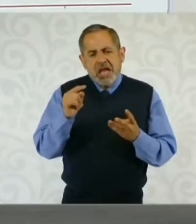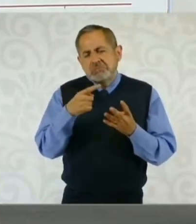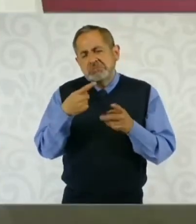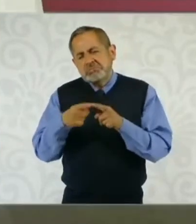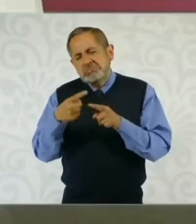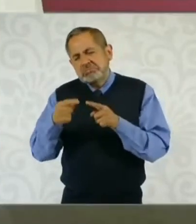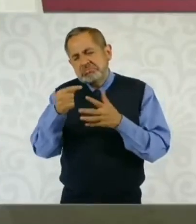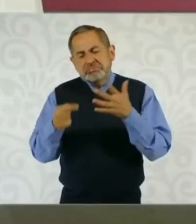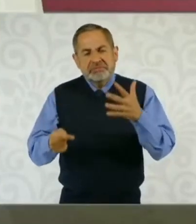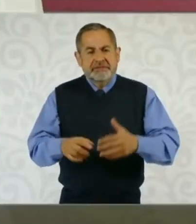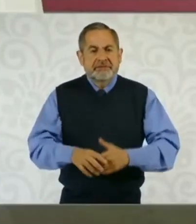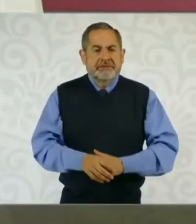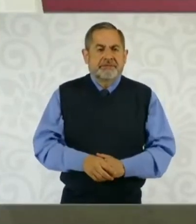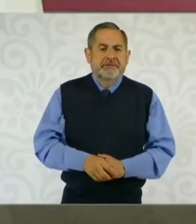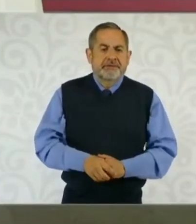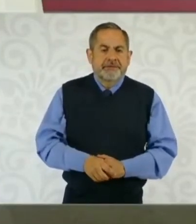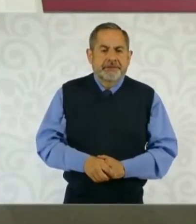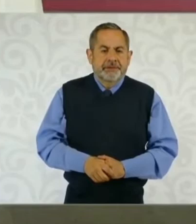otros. Adelante.